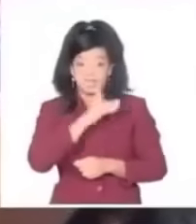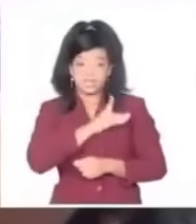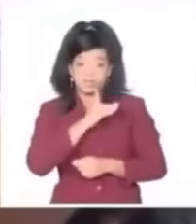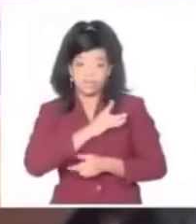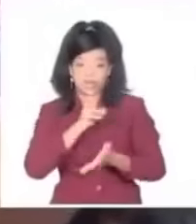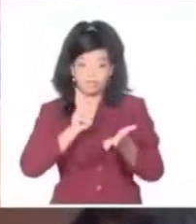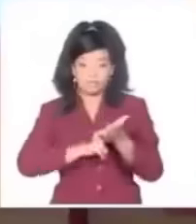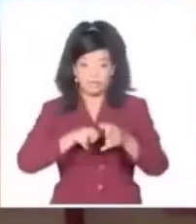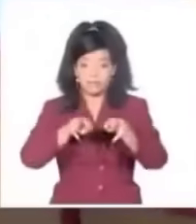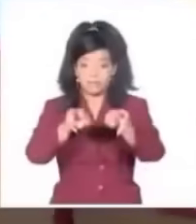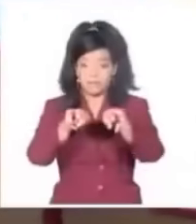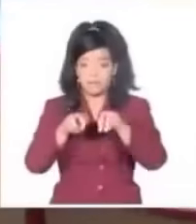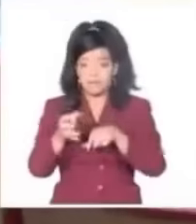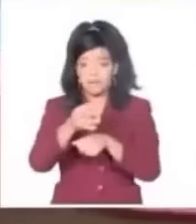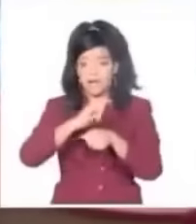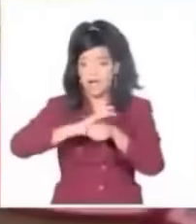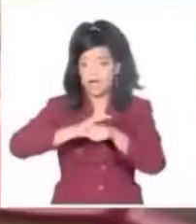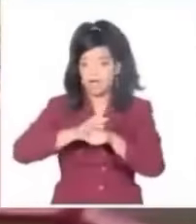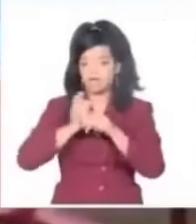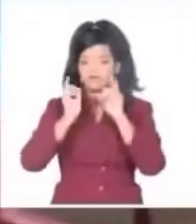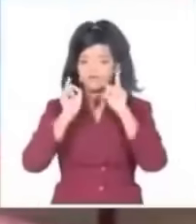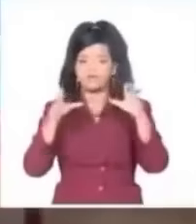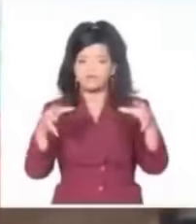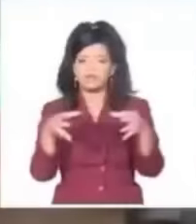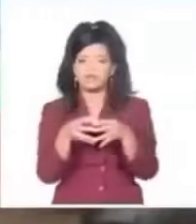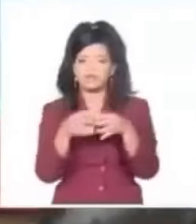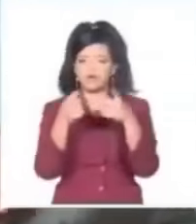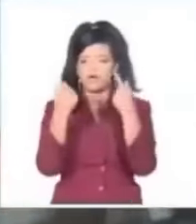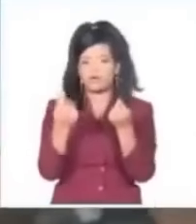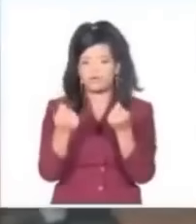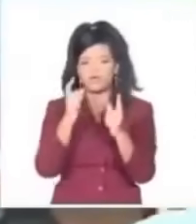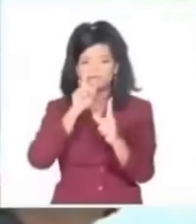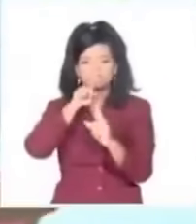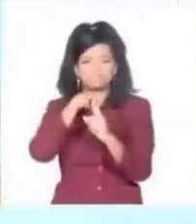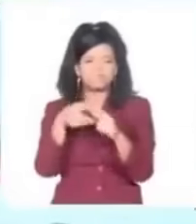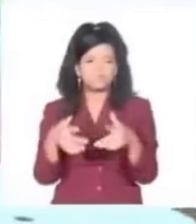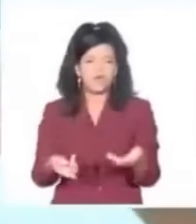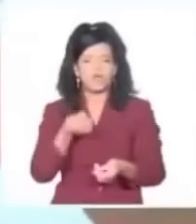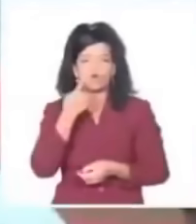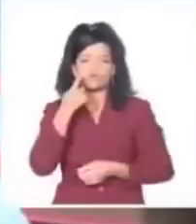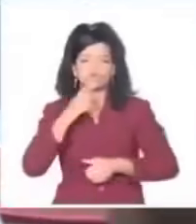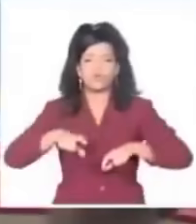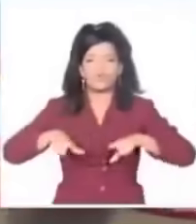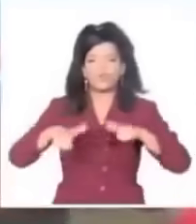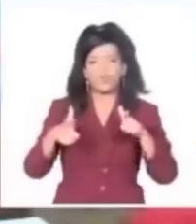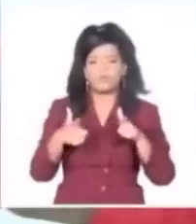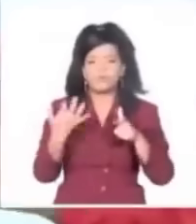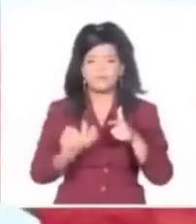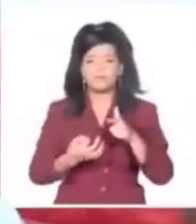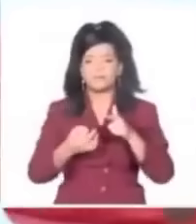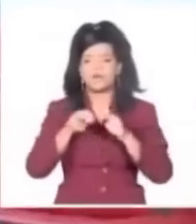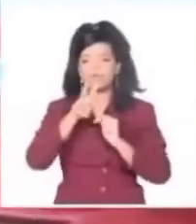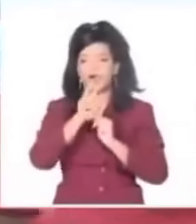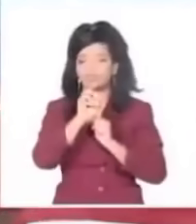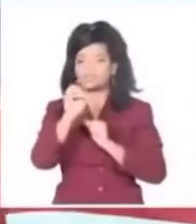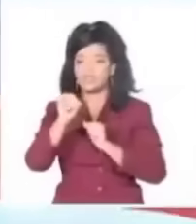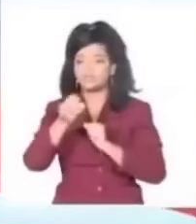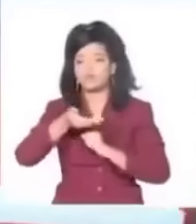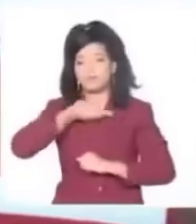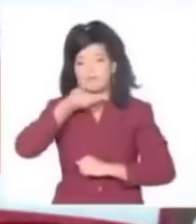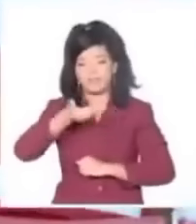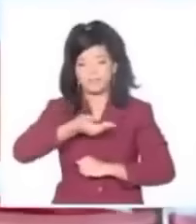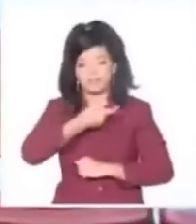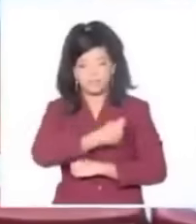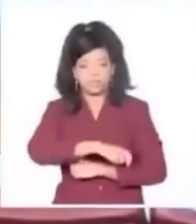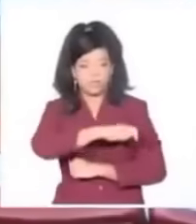decisores de varias ramas de la economía para conocer el estado de cumplimiento de los 200 planteamientos realizados por la población